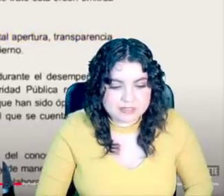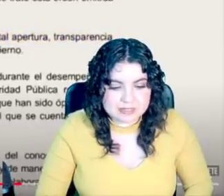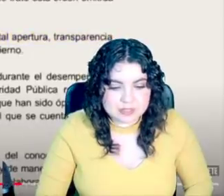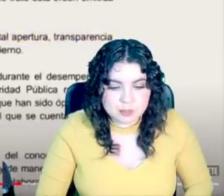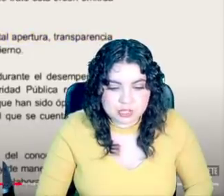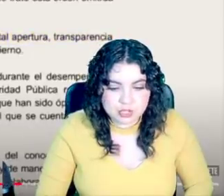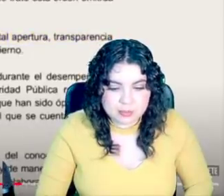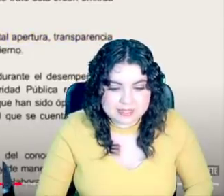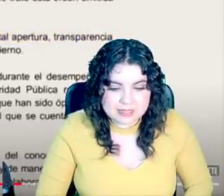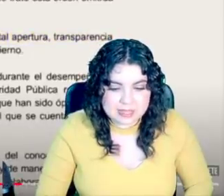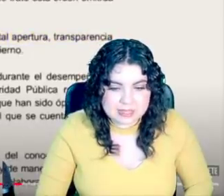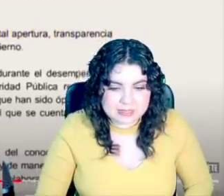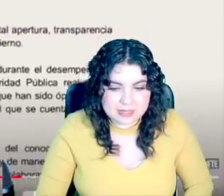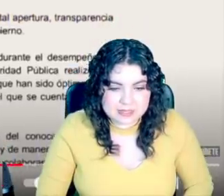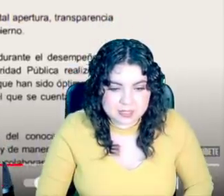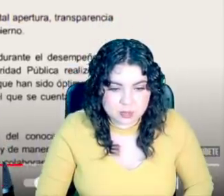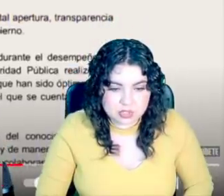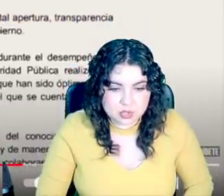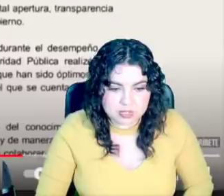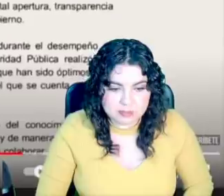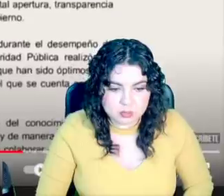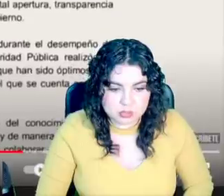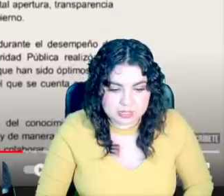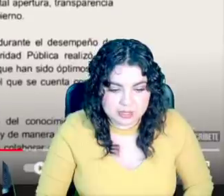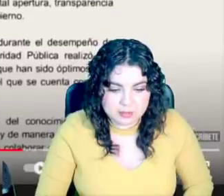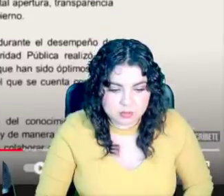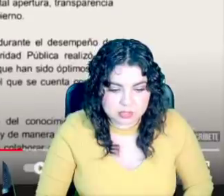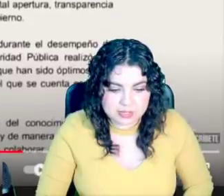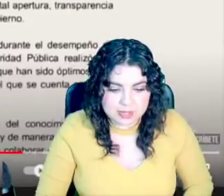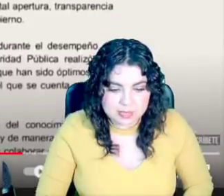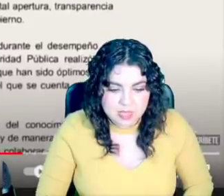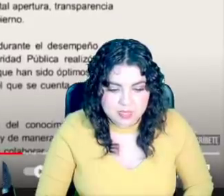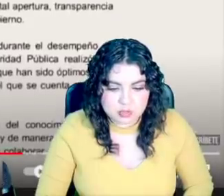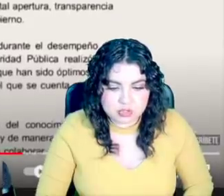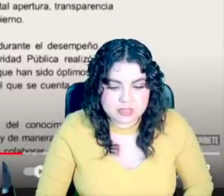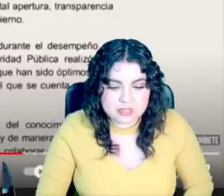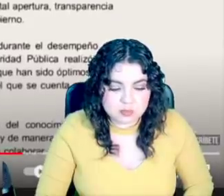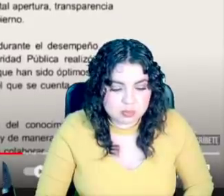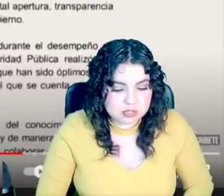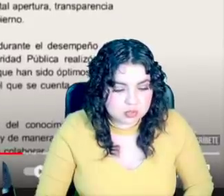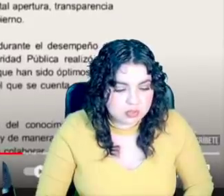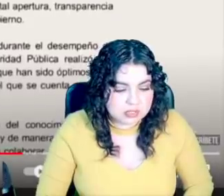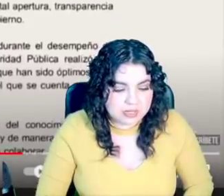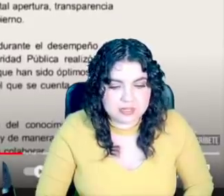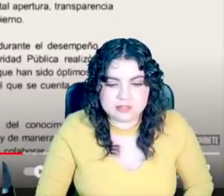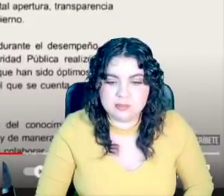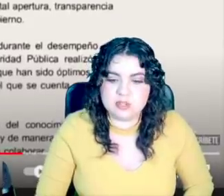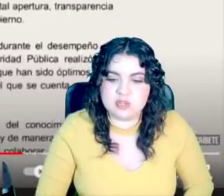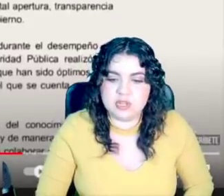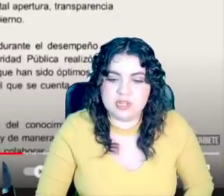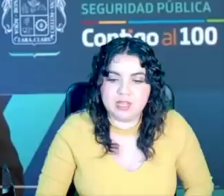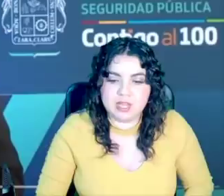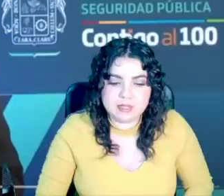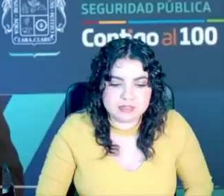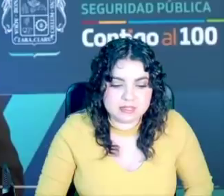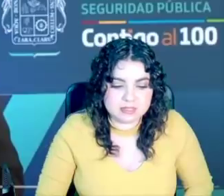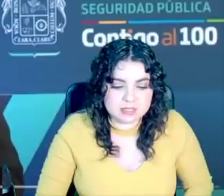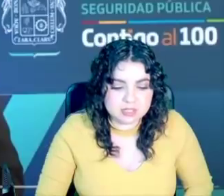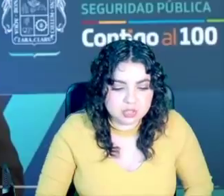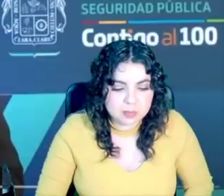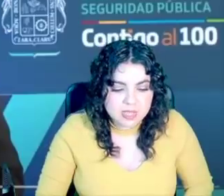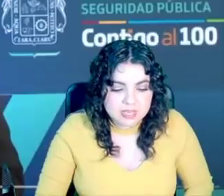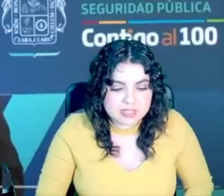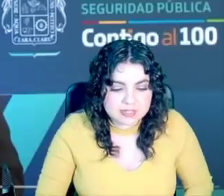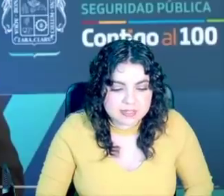Pues aquí es un poquito más de esta situación y me gustaría, me gustaría que ustedes pues juzguen a este personaje que acaba de ser